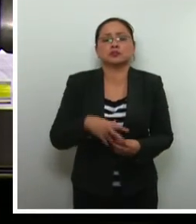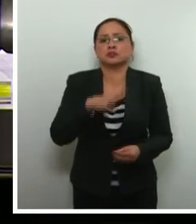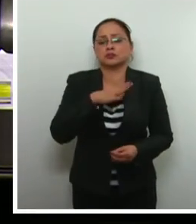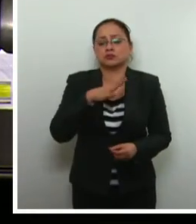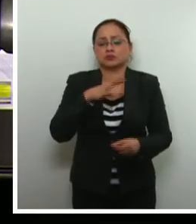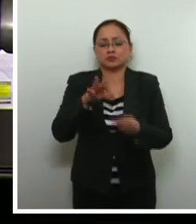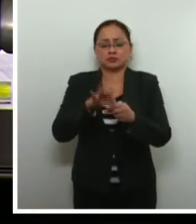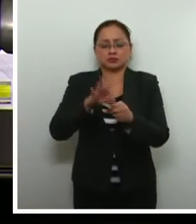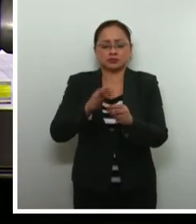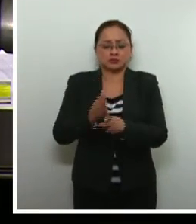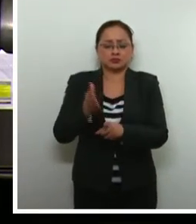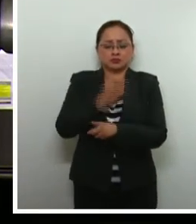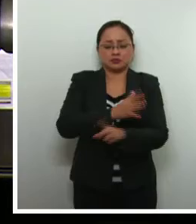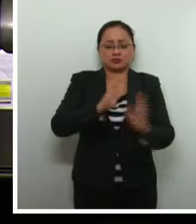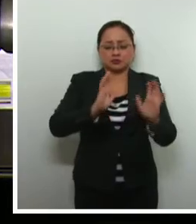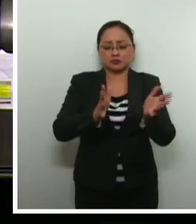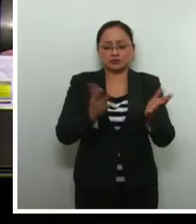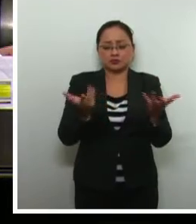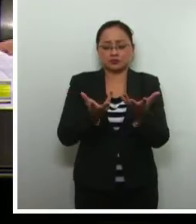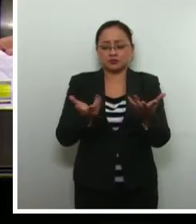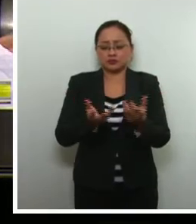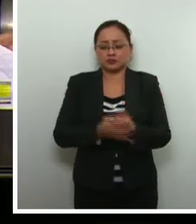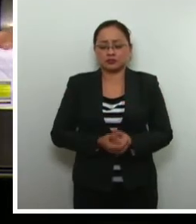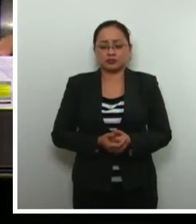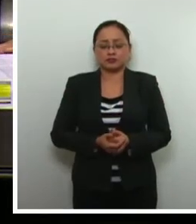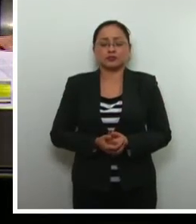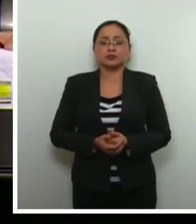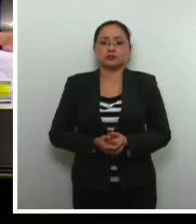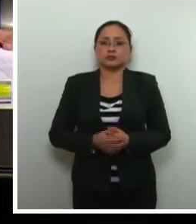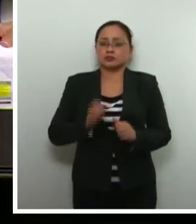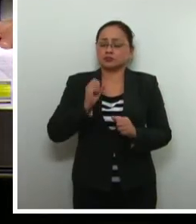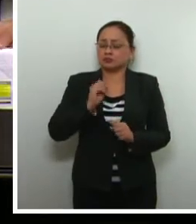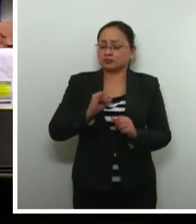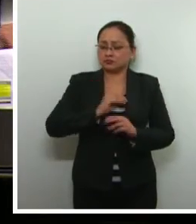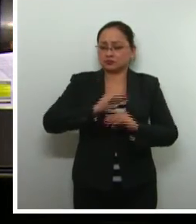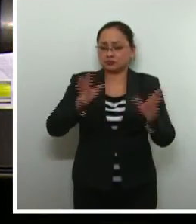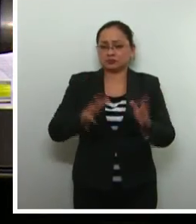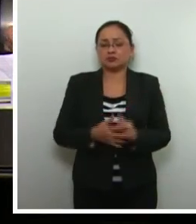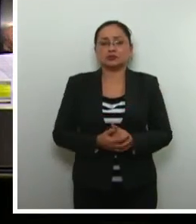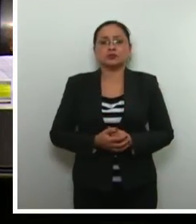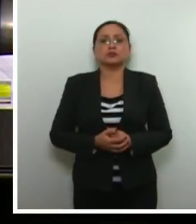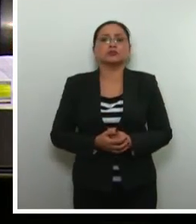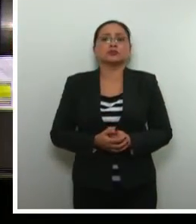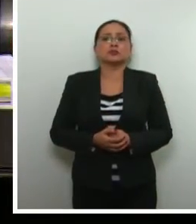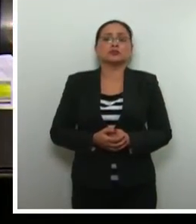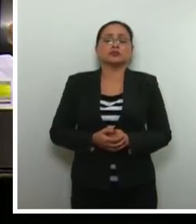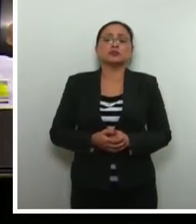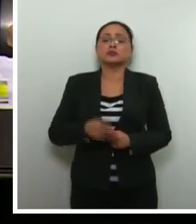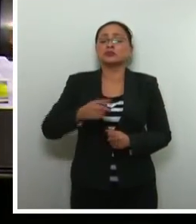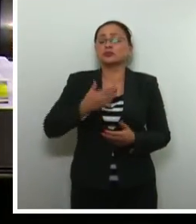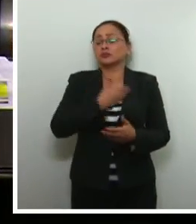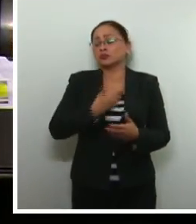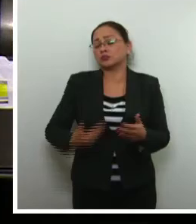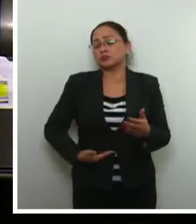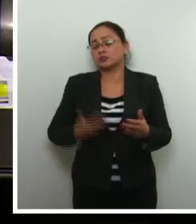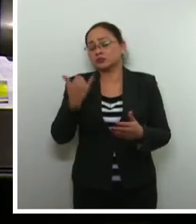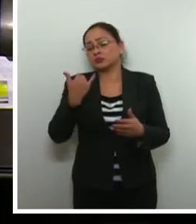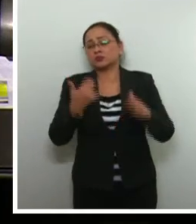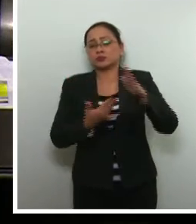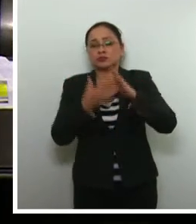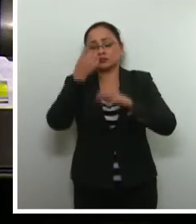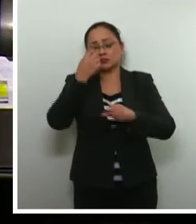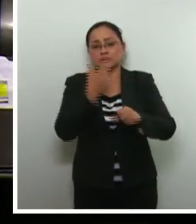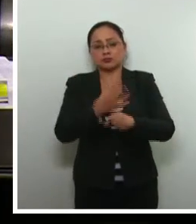votaciones ya realizadas y efectivamente la presidencia y la mesa directiva no tiene